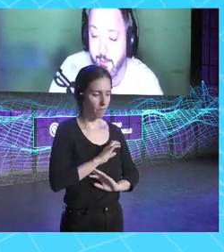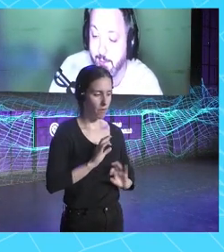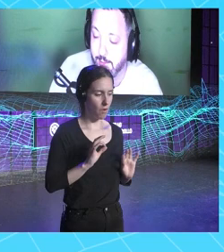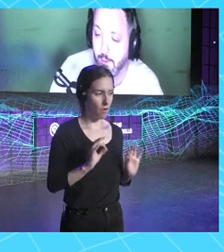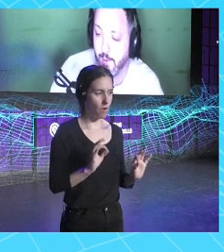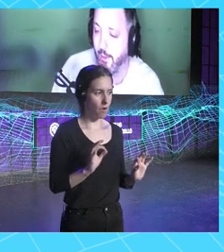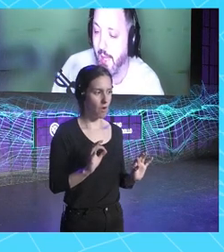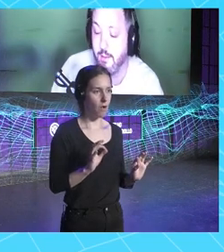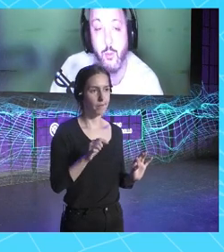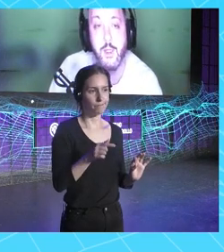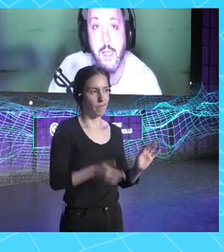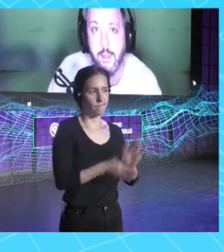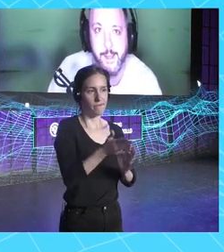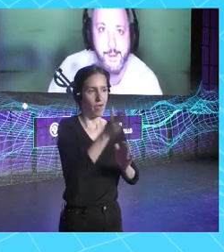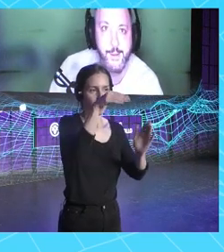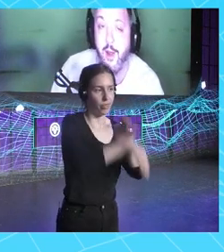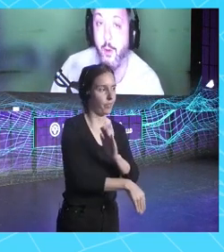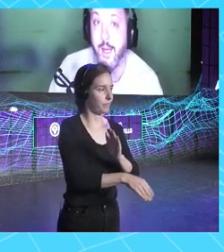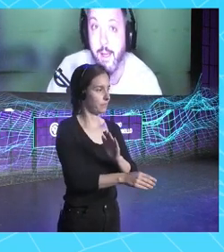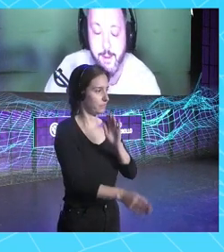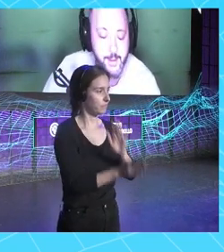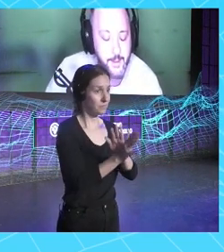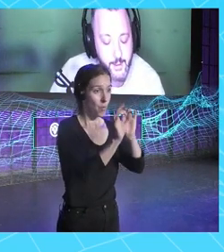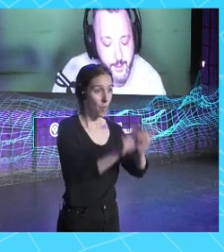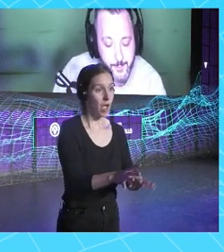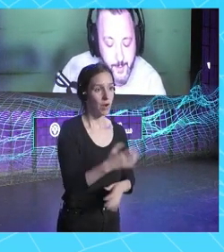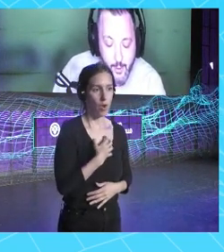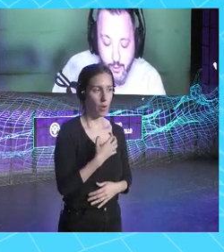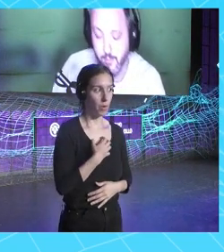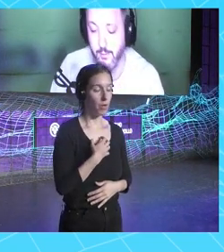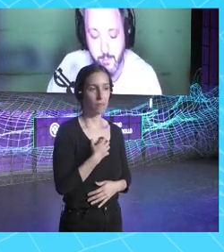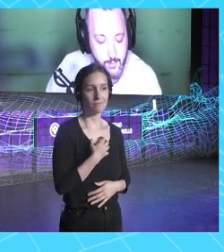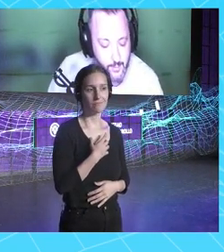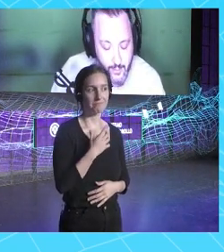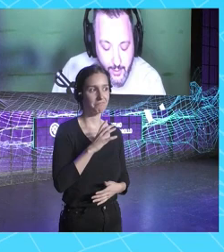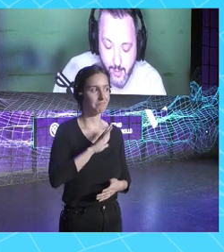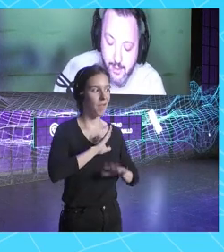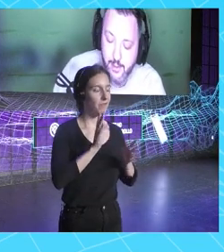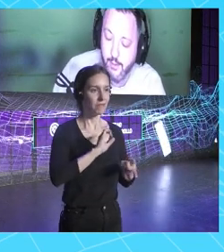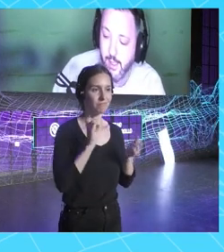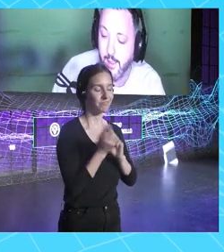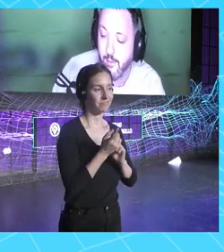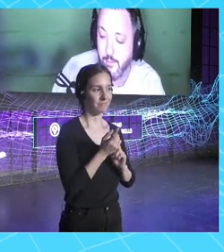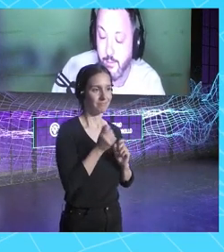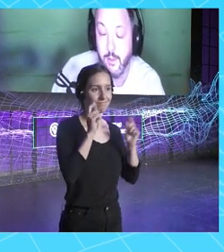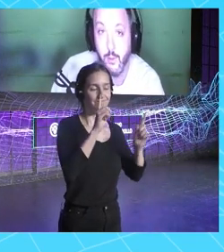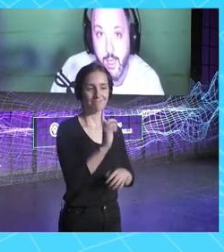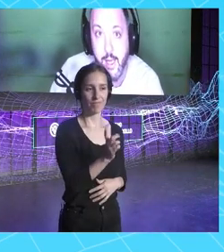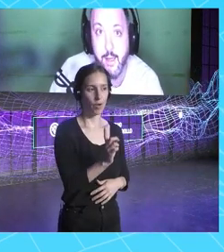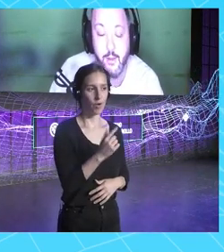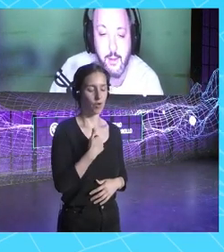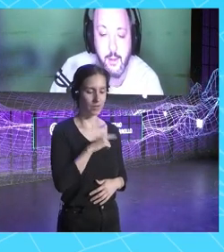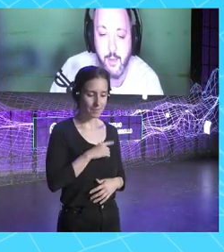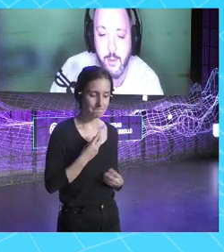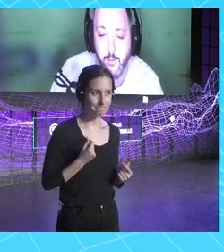Esto va a explotar Esto no puede seguir así esto es una anomalía pero no efectivamente lo que intuía